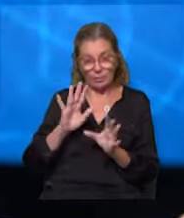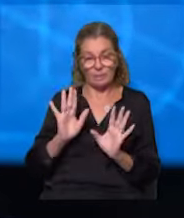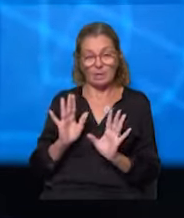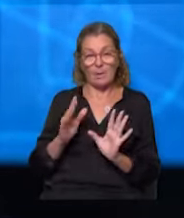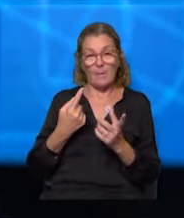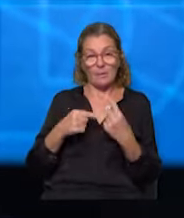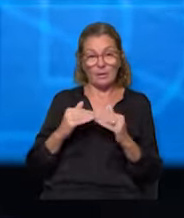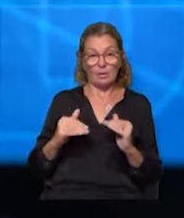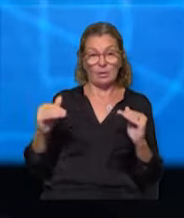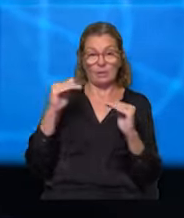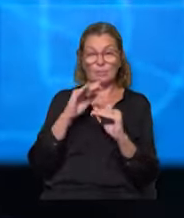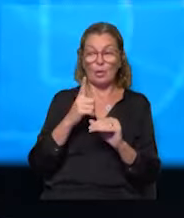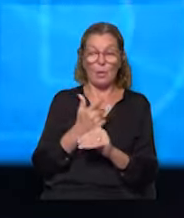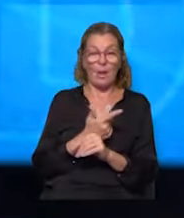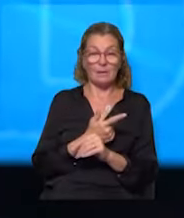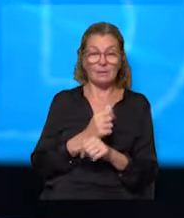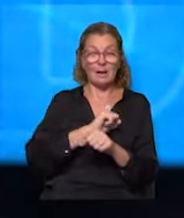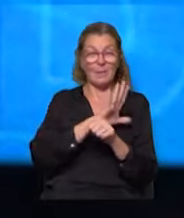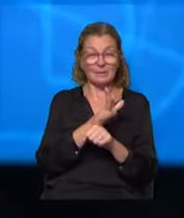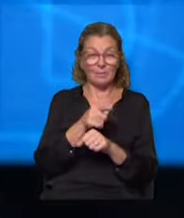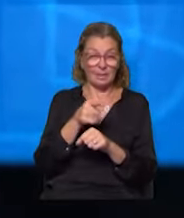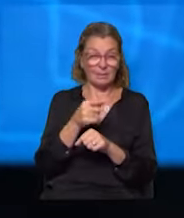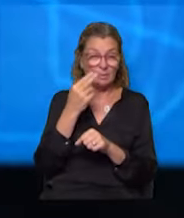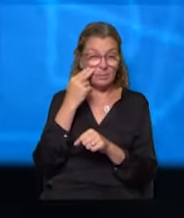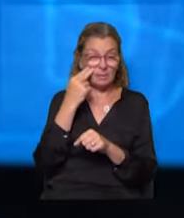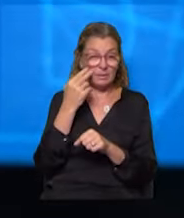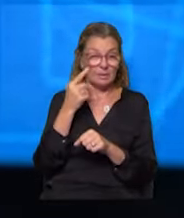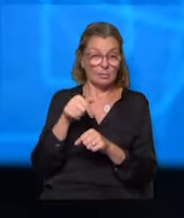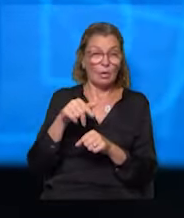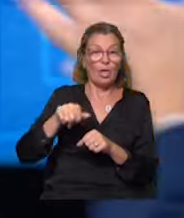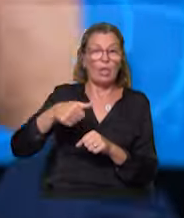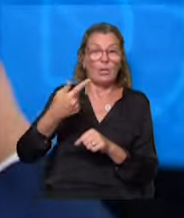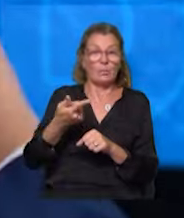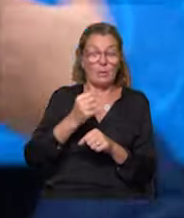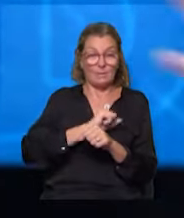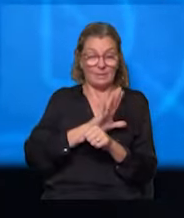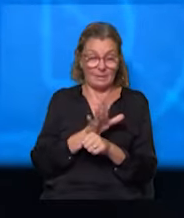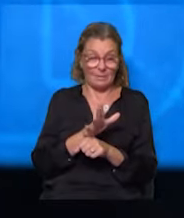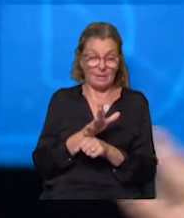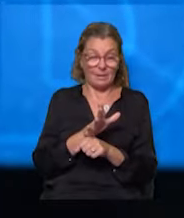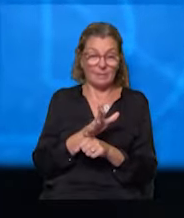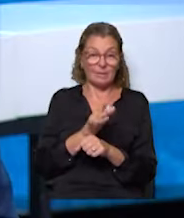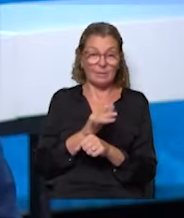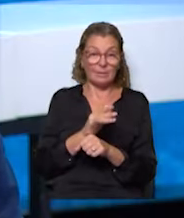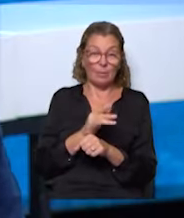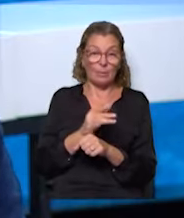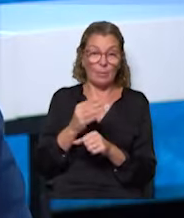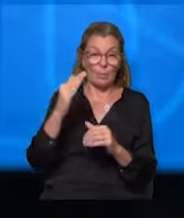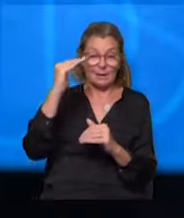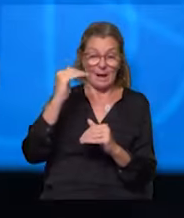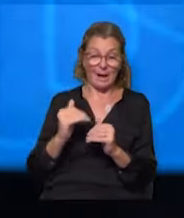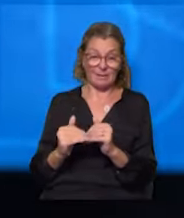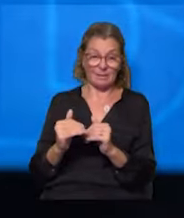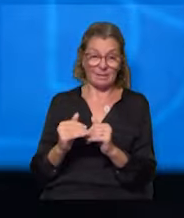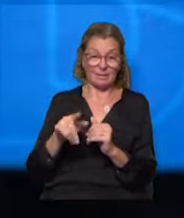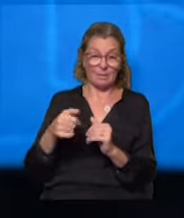crecimiento no hubo y la pandemia Cuánto condicionó por ejemplo no esto es posterior a la pandemia buo Pero el hecho en la pandemia hubo una caída